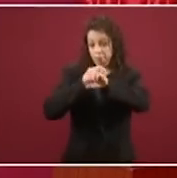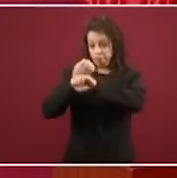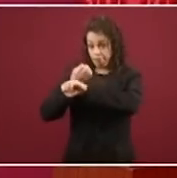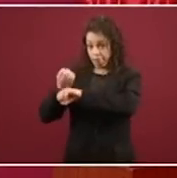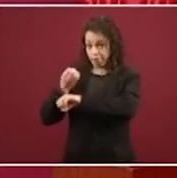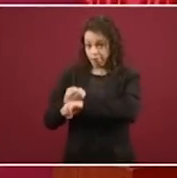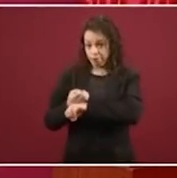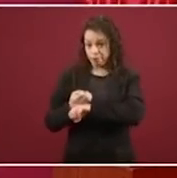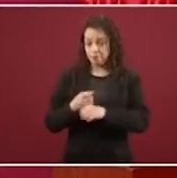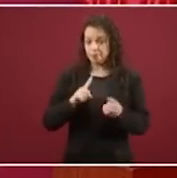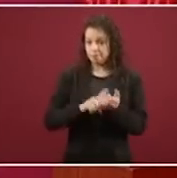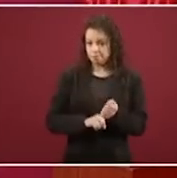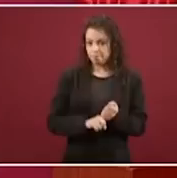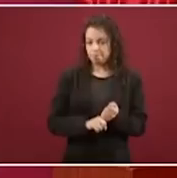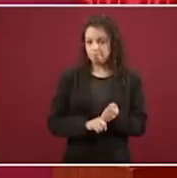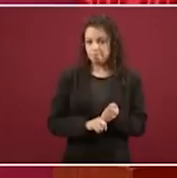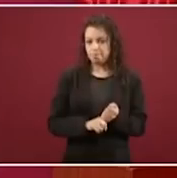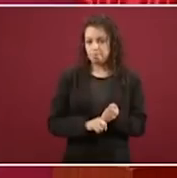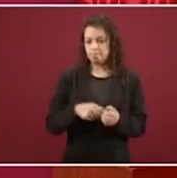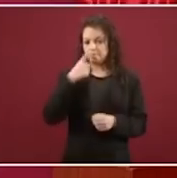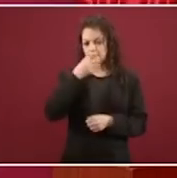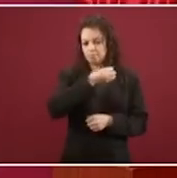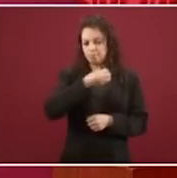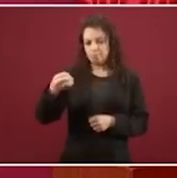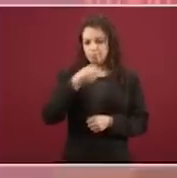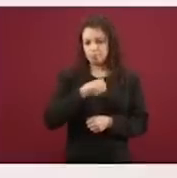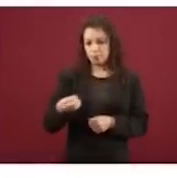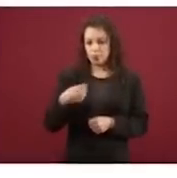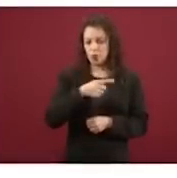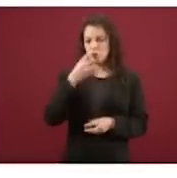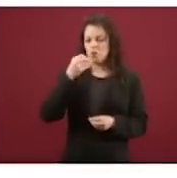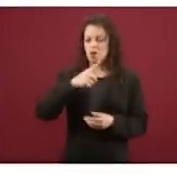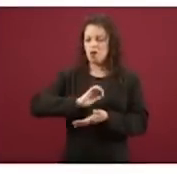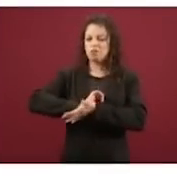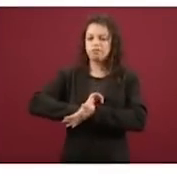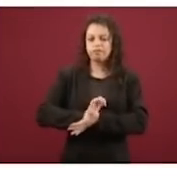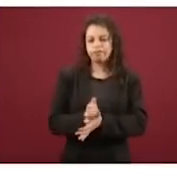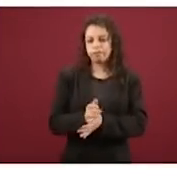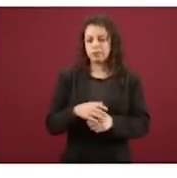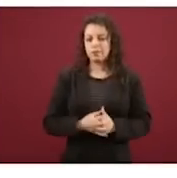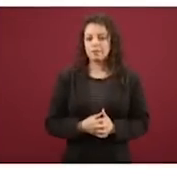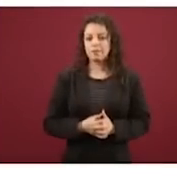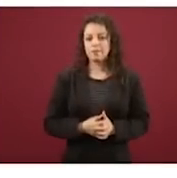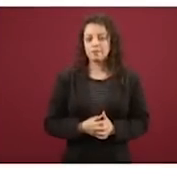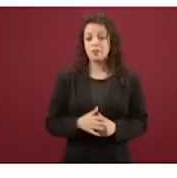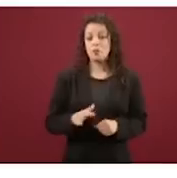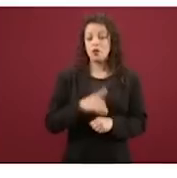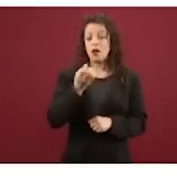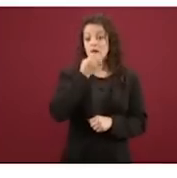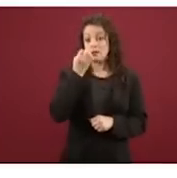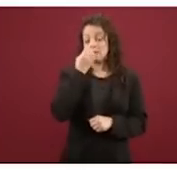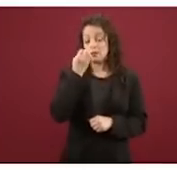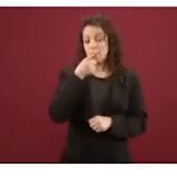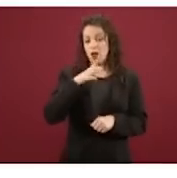obedece precisamente a índices de marginalidad, porque estamos empezando por las escuelas